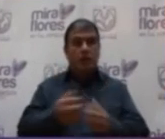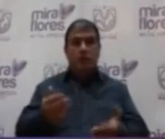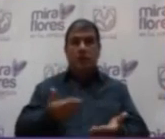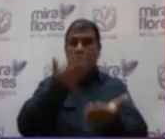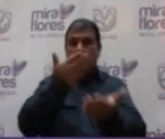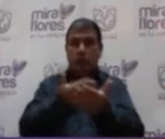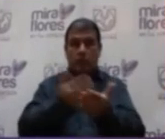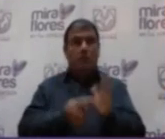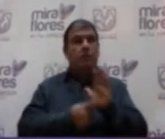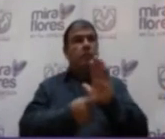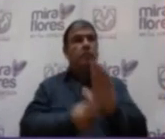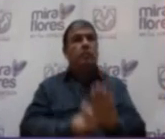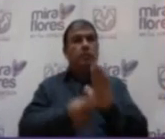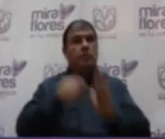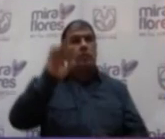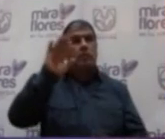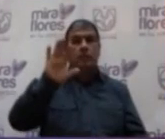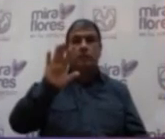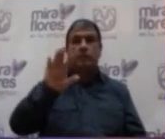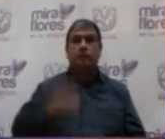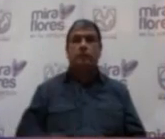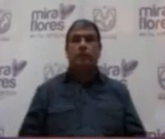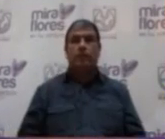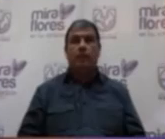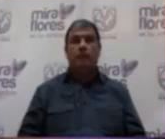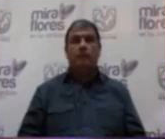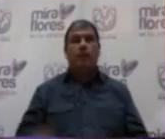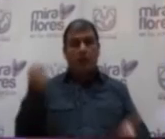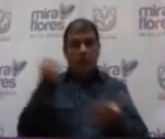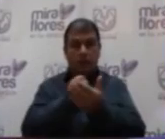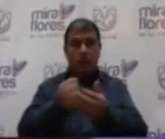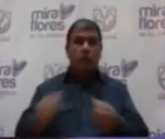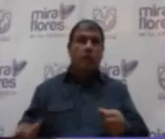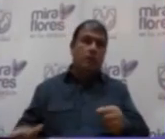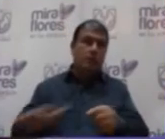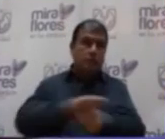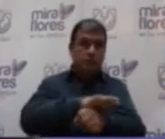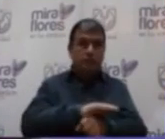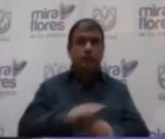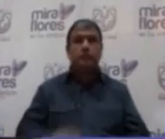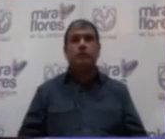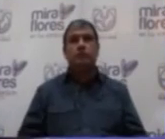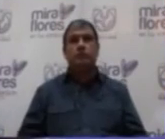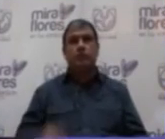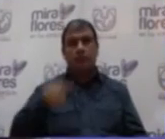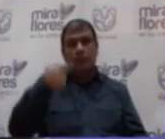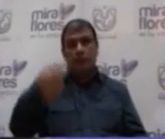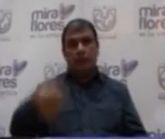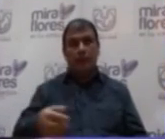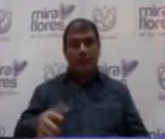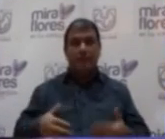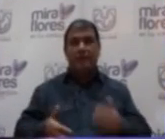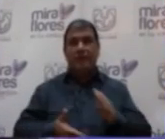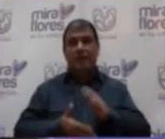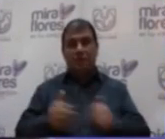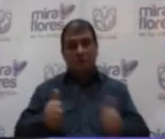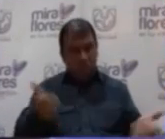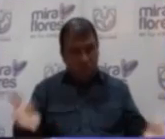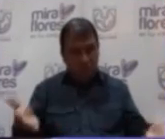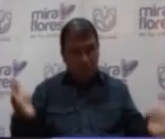aprobar esta propuesta, si no se expresarlo en señal de conformidad. Aprobado por unanimidad. Alas y buen